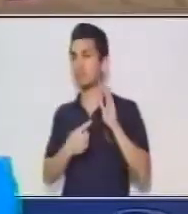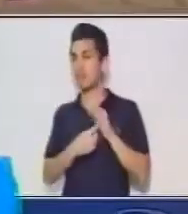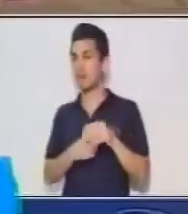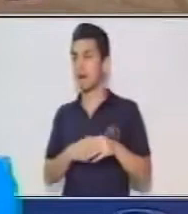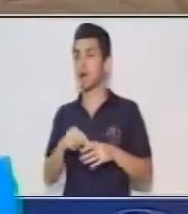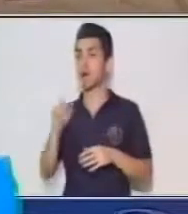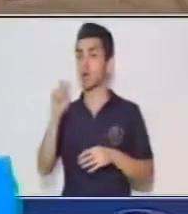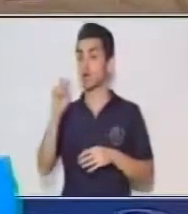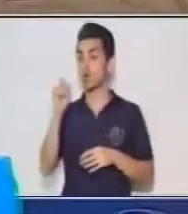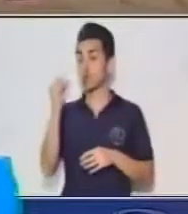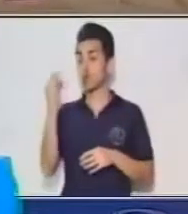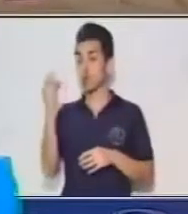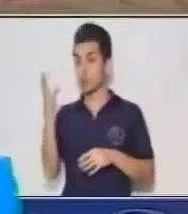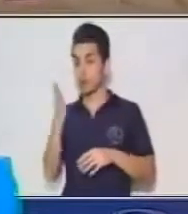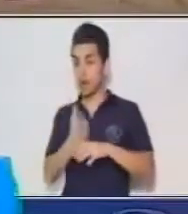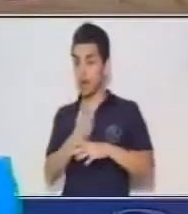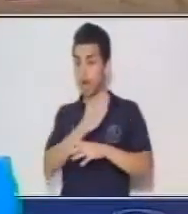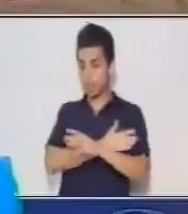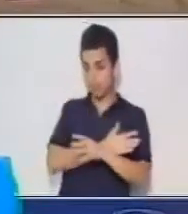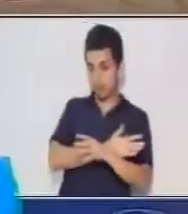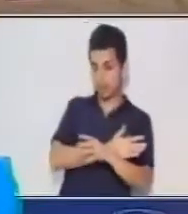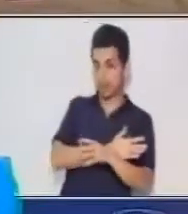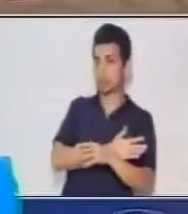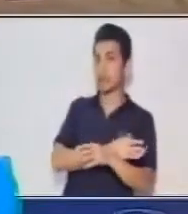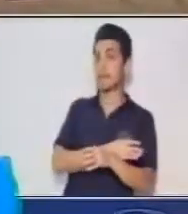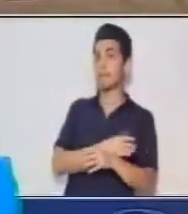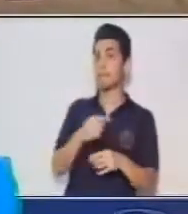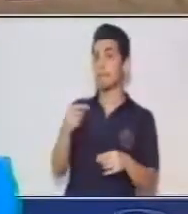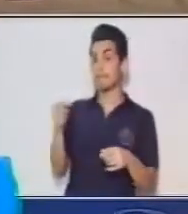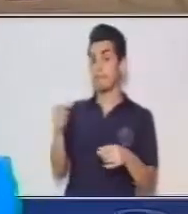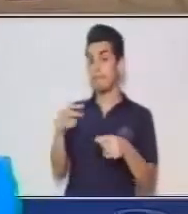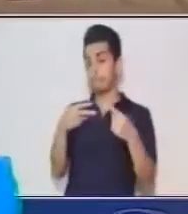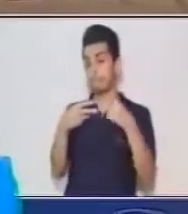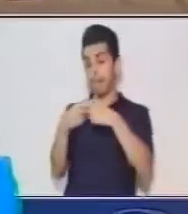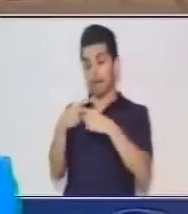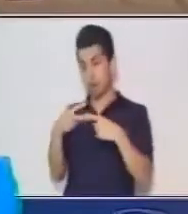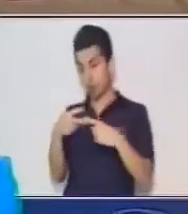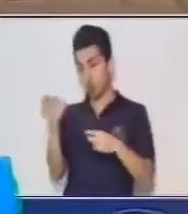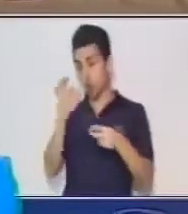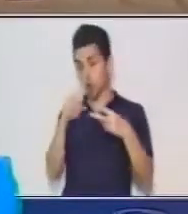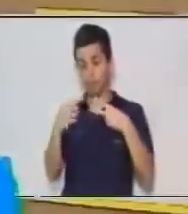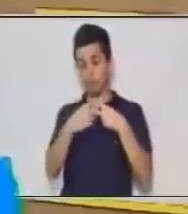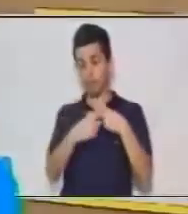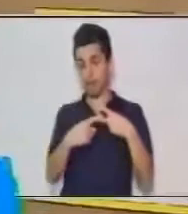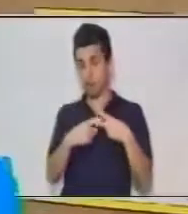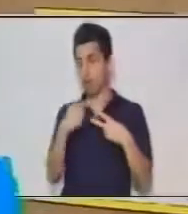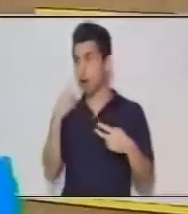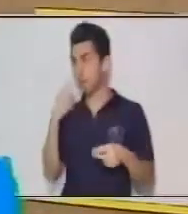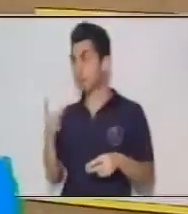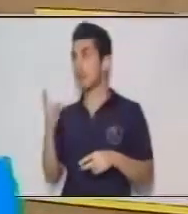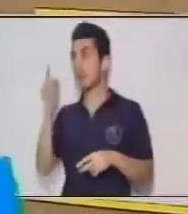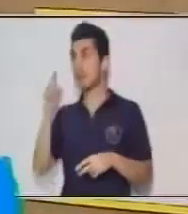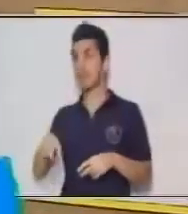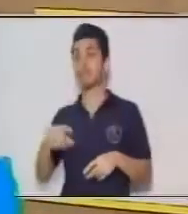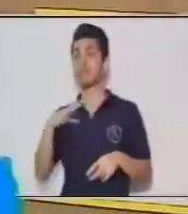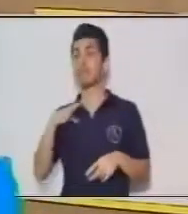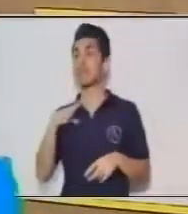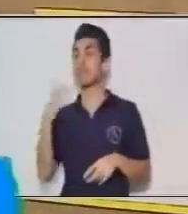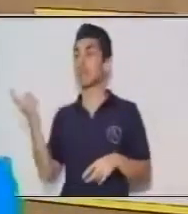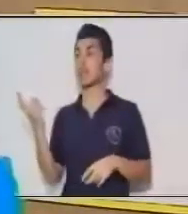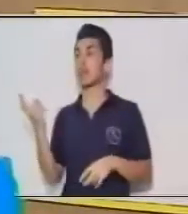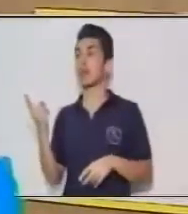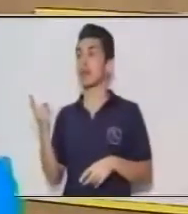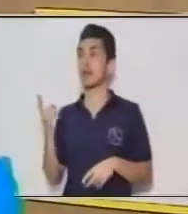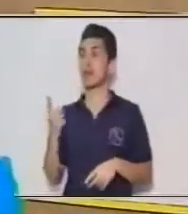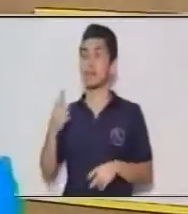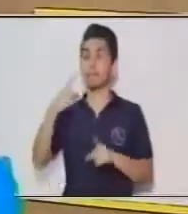antecede y el siguiente es mayor o menor, siempre y cuando se identifique por medio de ¿qué? Excelente,